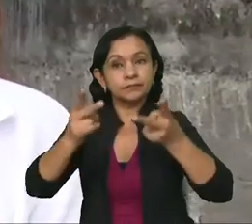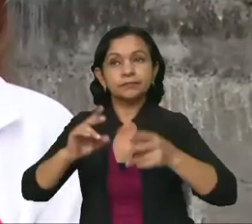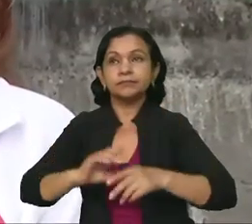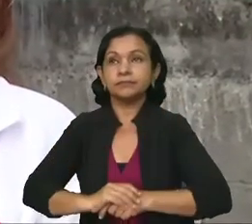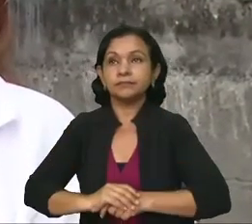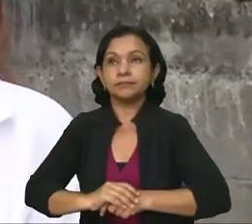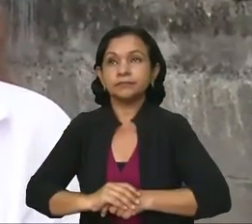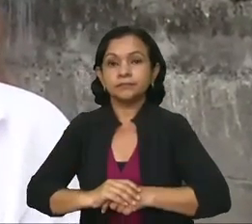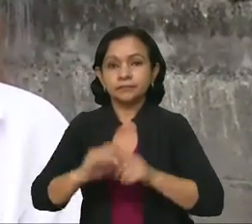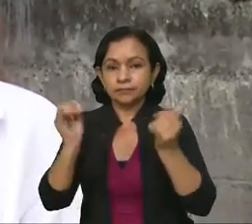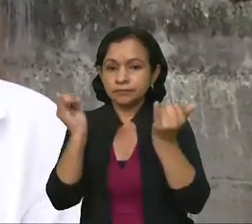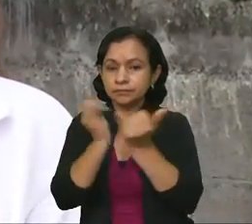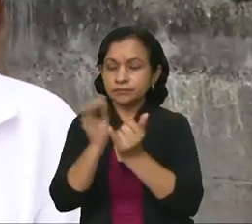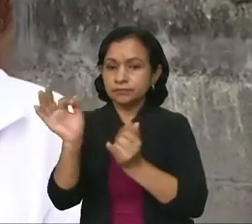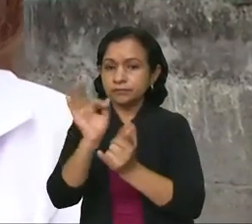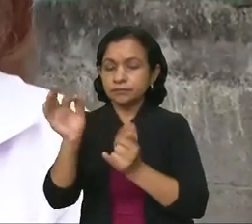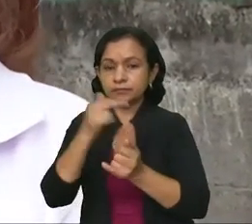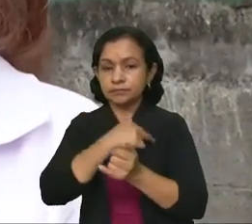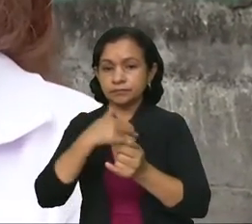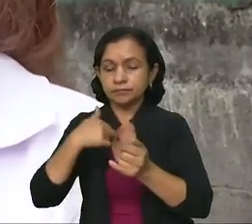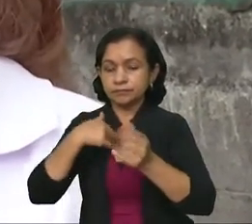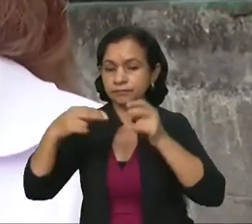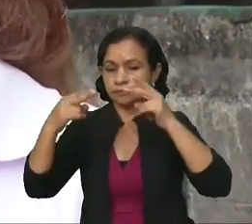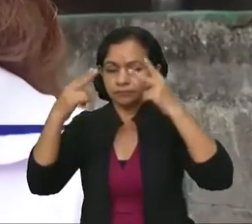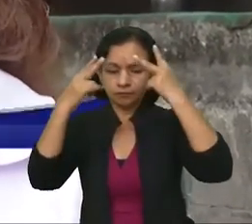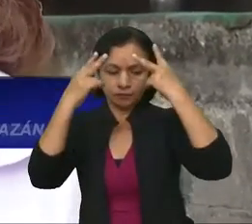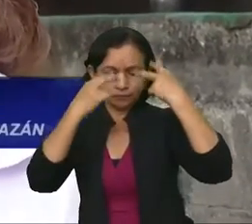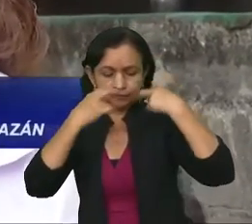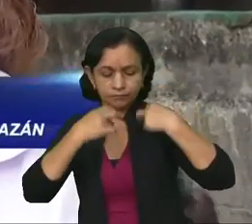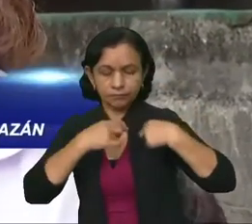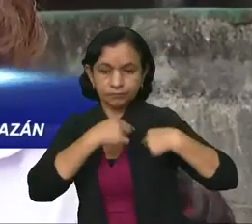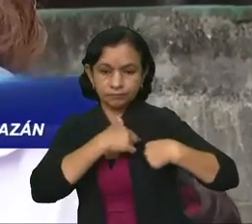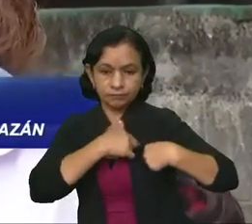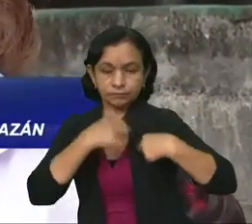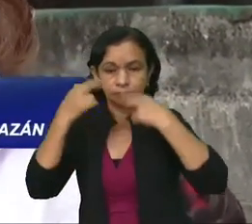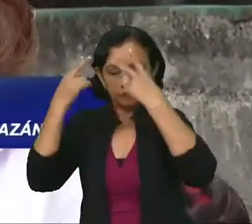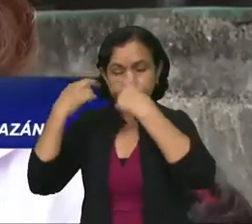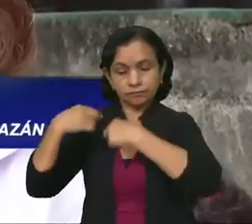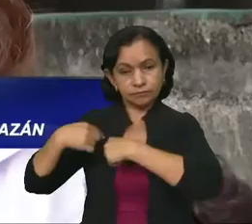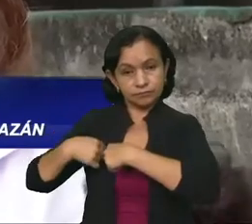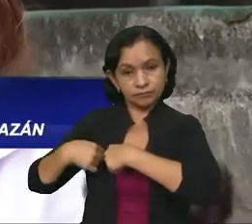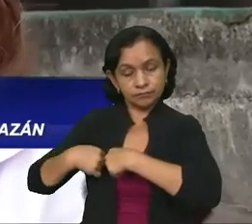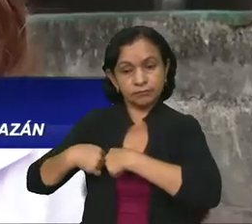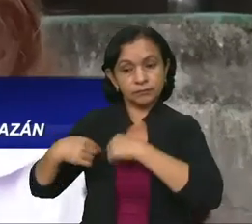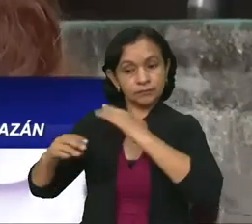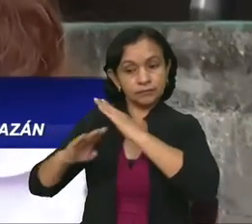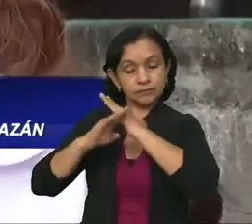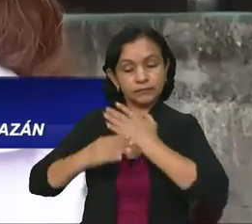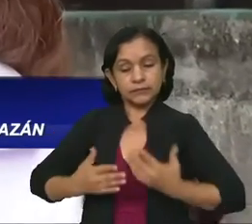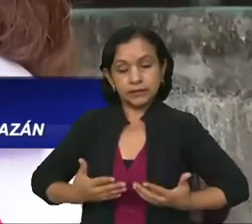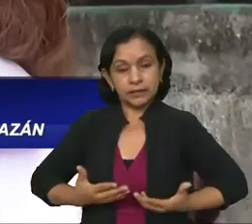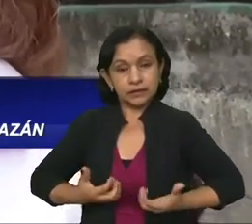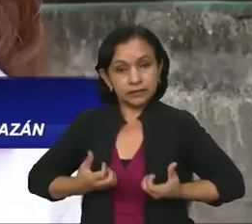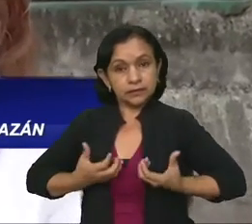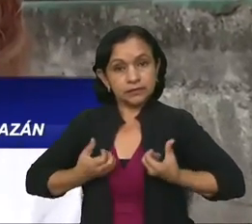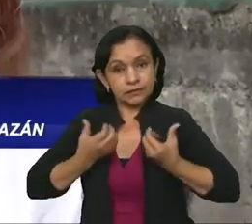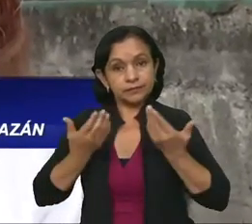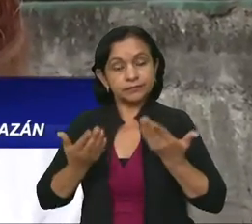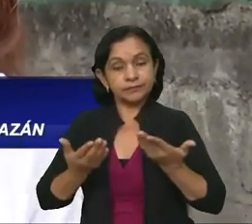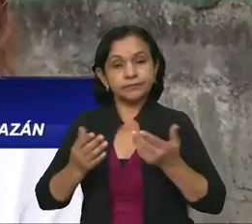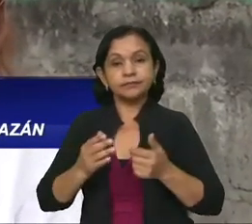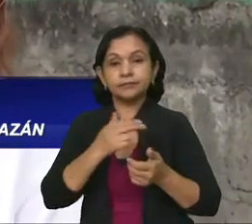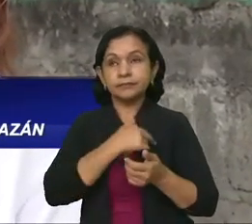A la misma vez estamos haciéndole el autoexamen de mama para prevenir y contrarrestar el cáncer de mama. También